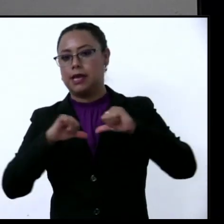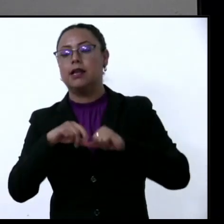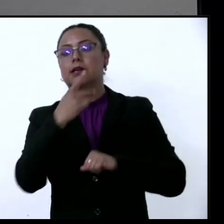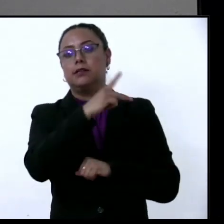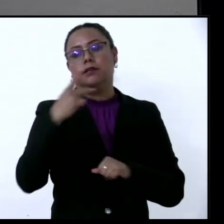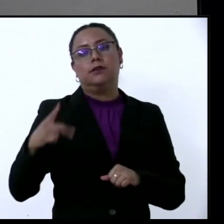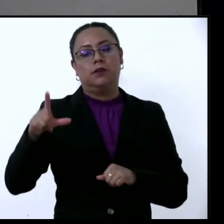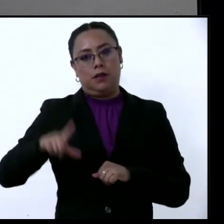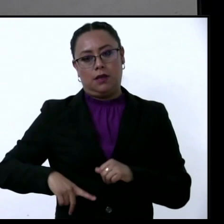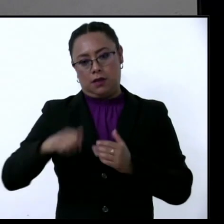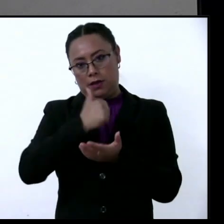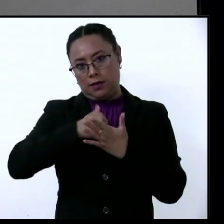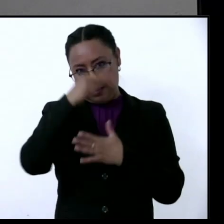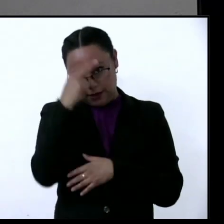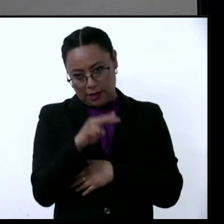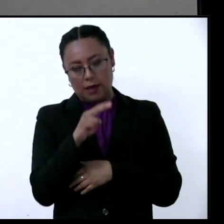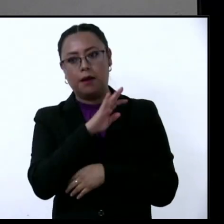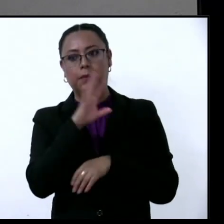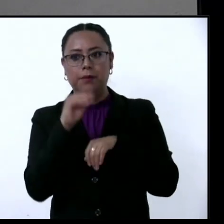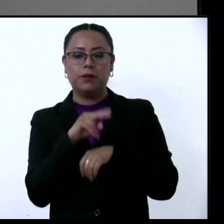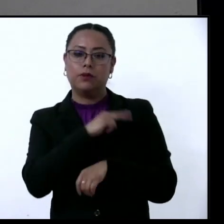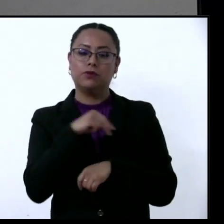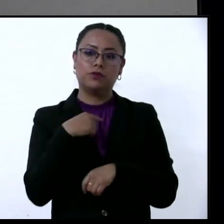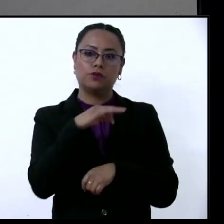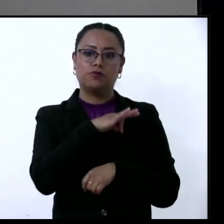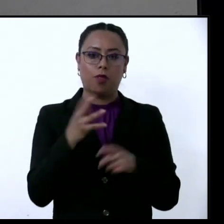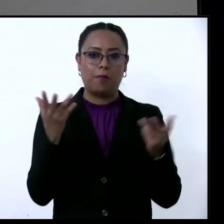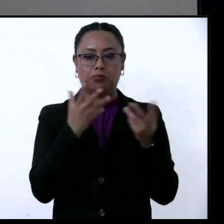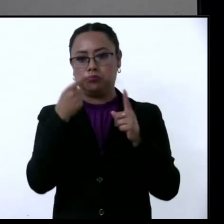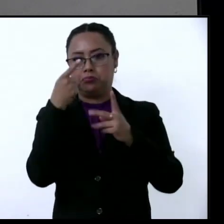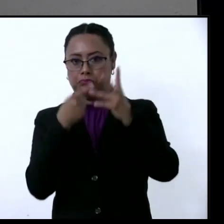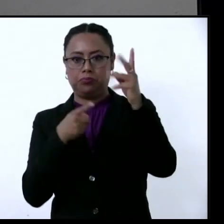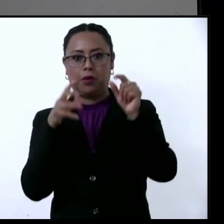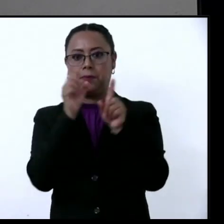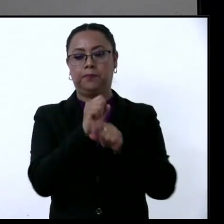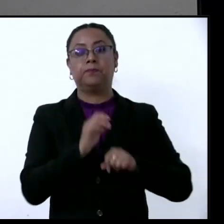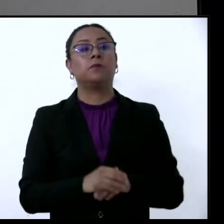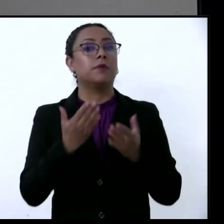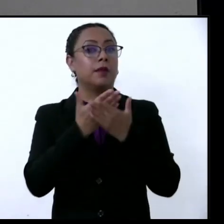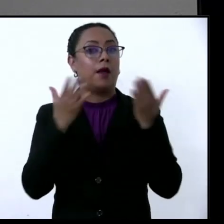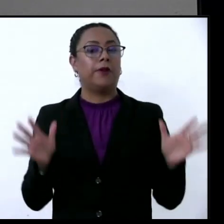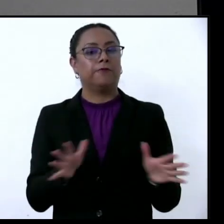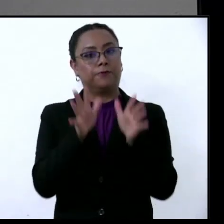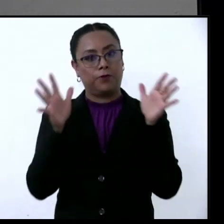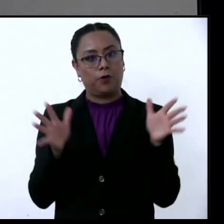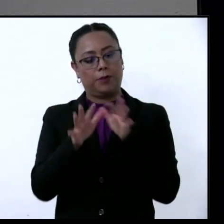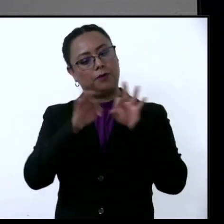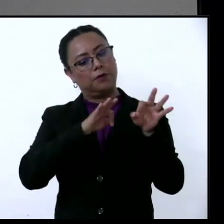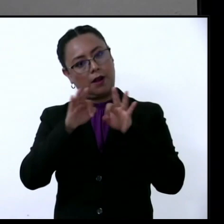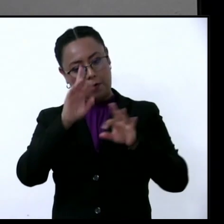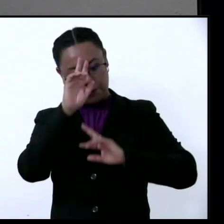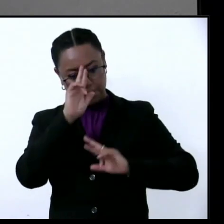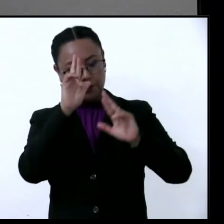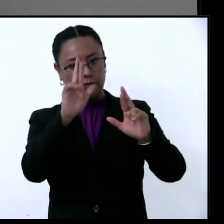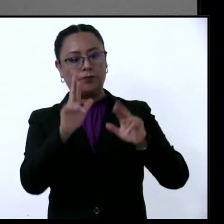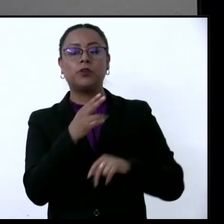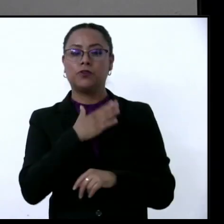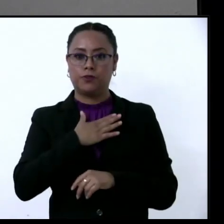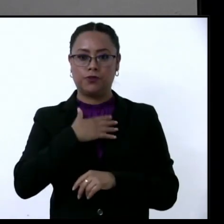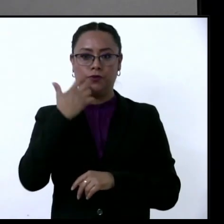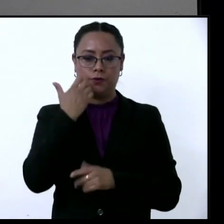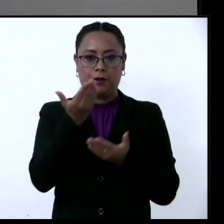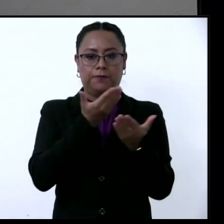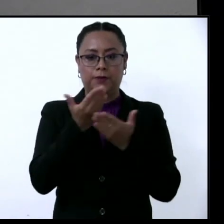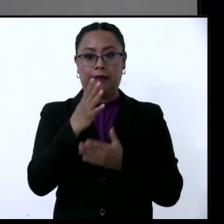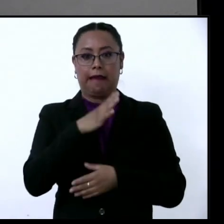México que nos permiten realizar estas tareas. Respecto a fomento al trabajo digno, quiero compartirles que hay 4 ejes